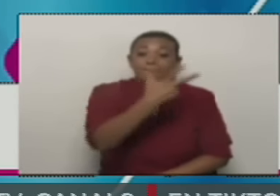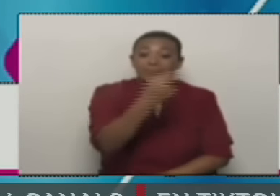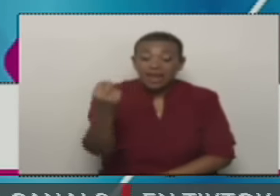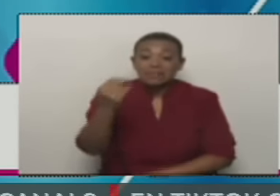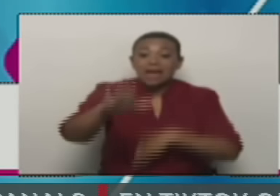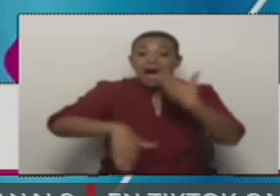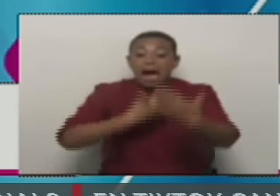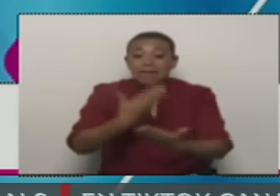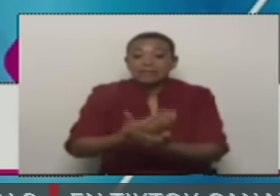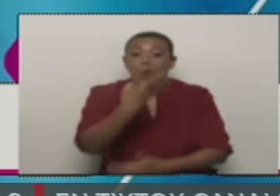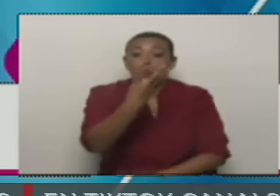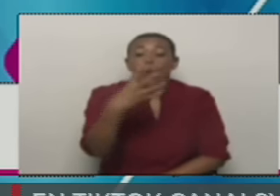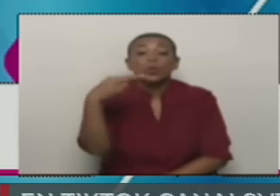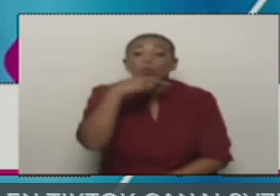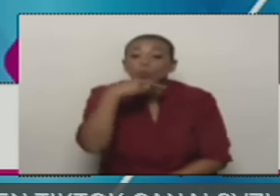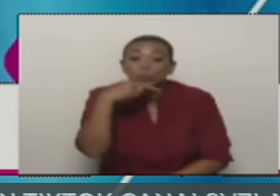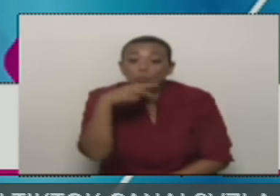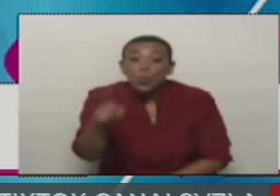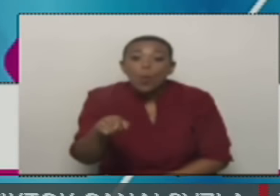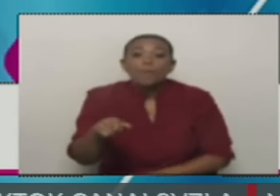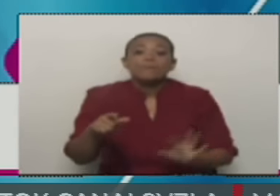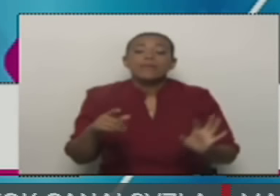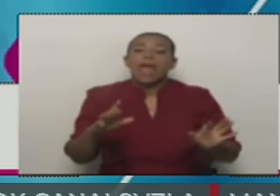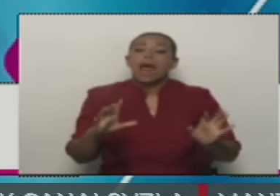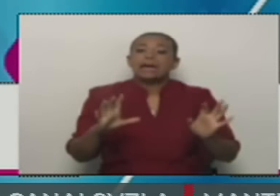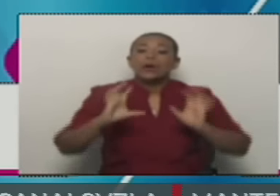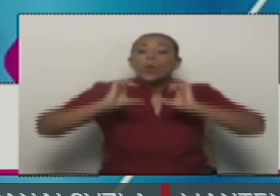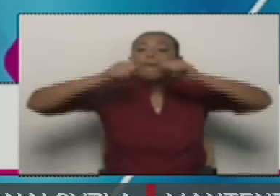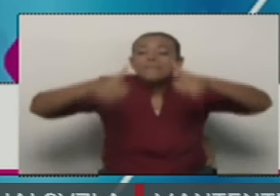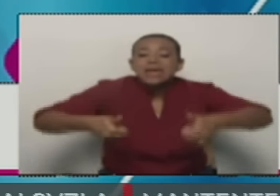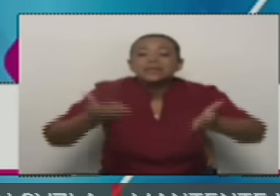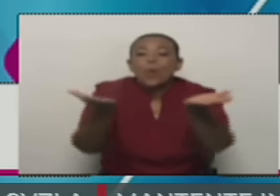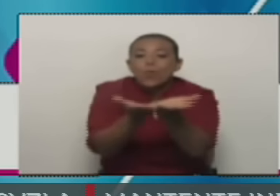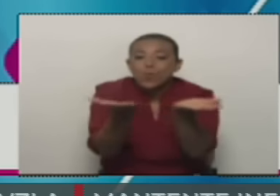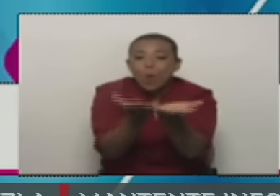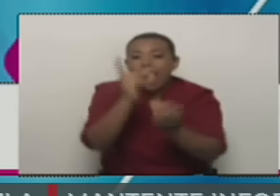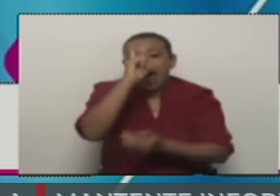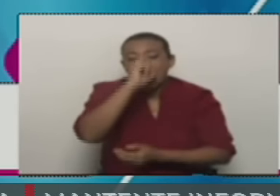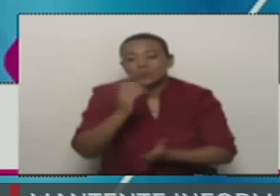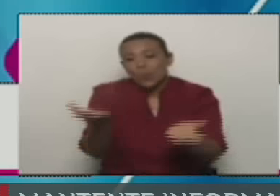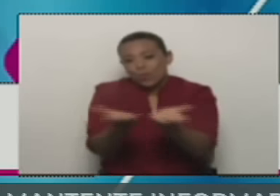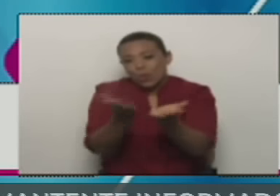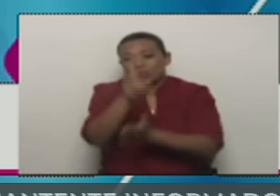al 4 de octubre, esa semana sería la semana de inicio del año escolar